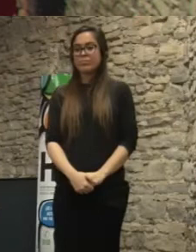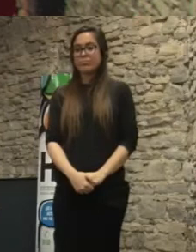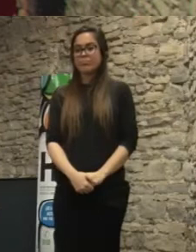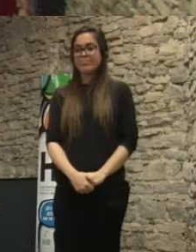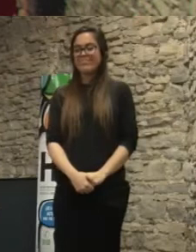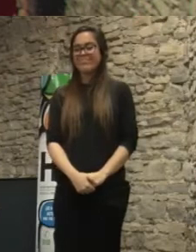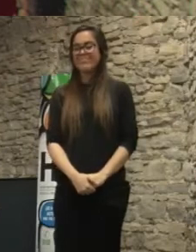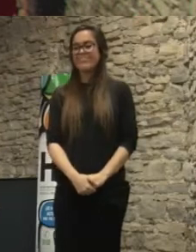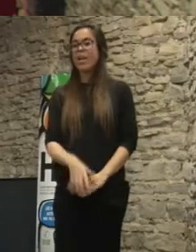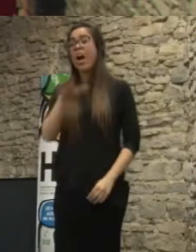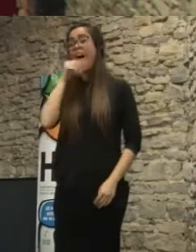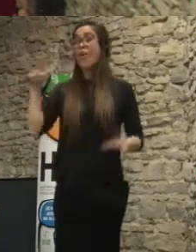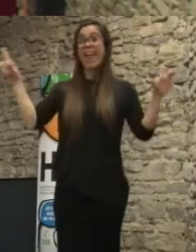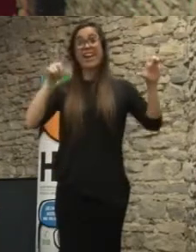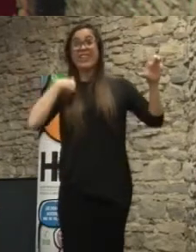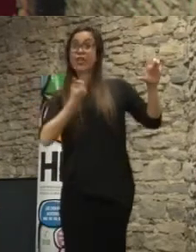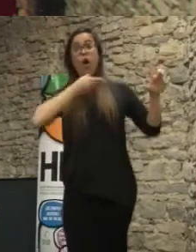Ahora salgo bebiendo aquí en la tele.